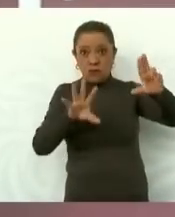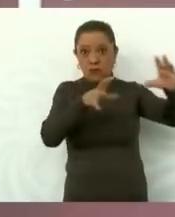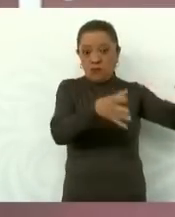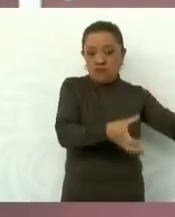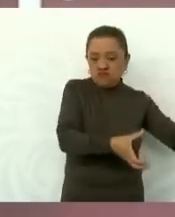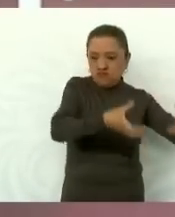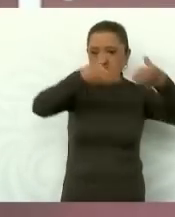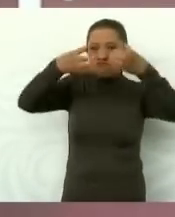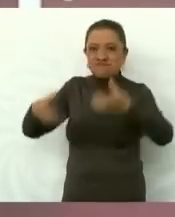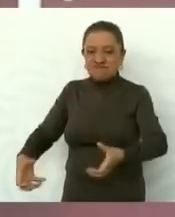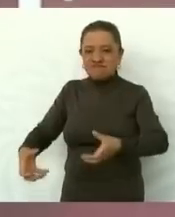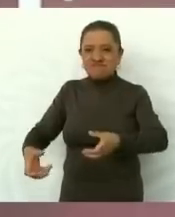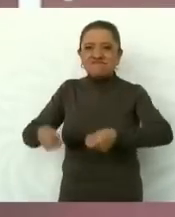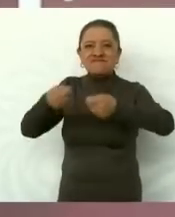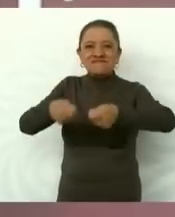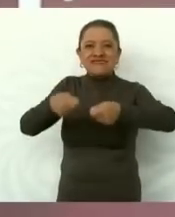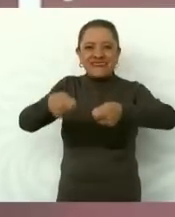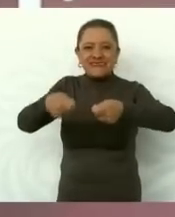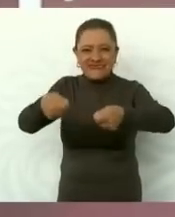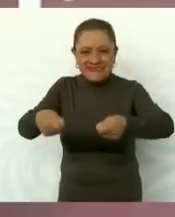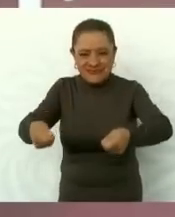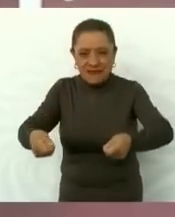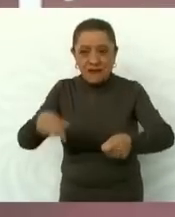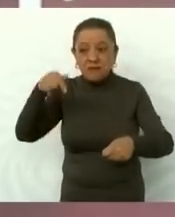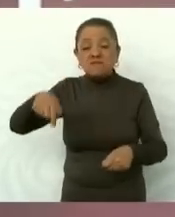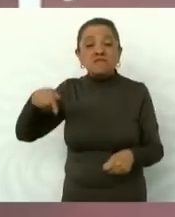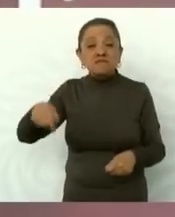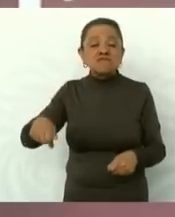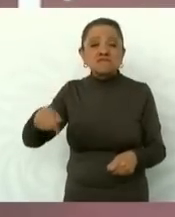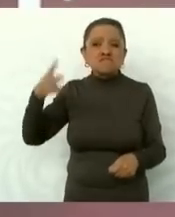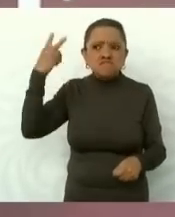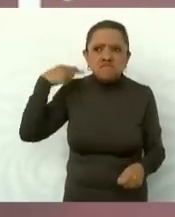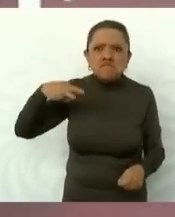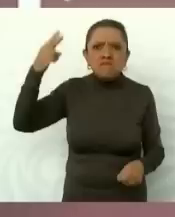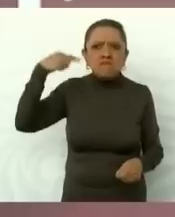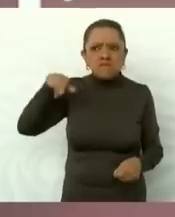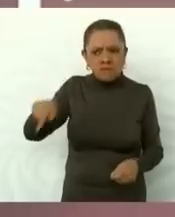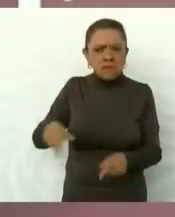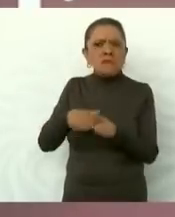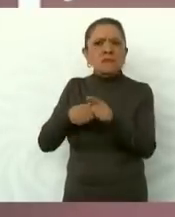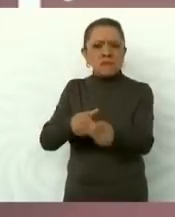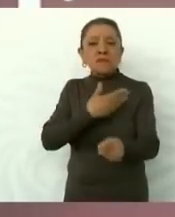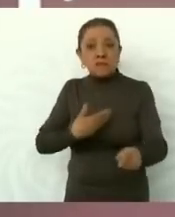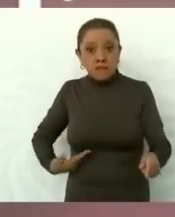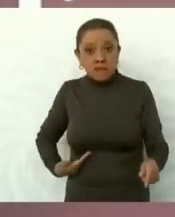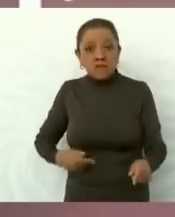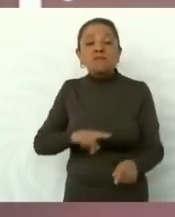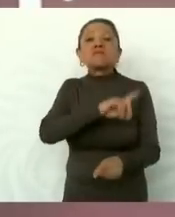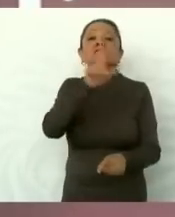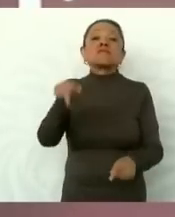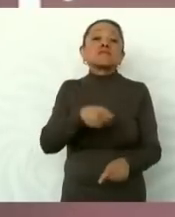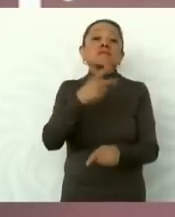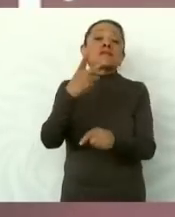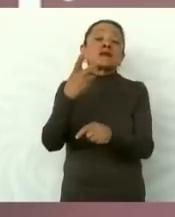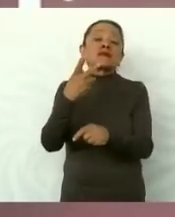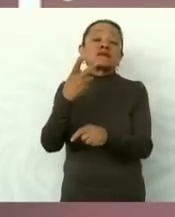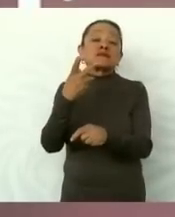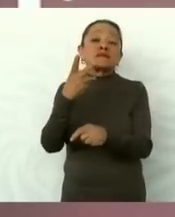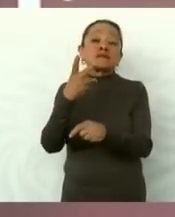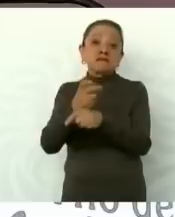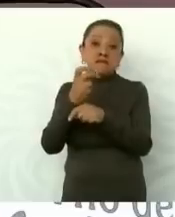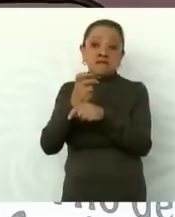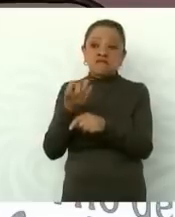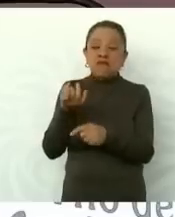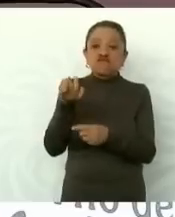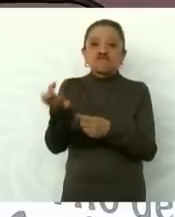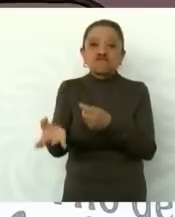la segunda independencia de los franceses. Ahí es la segunda